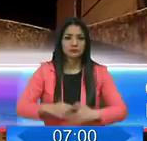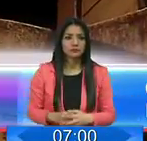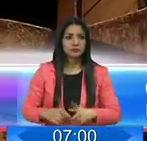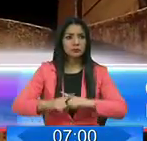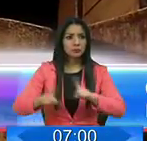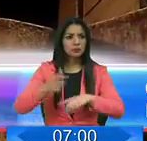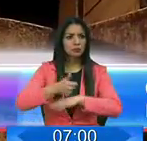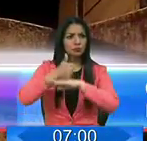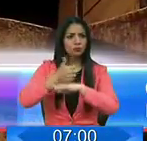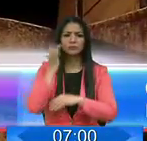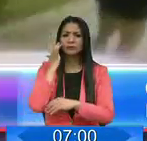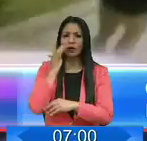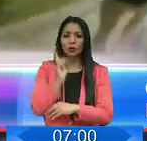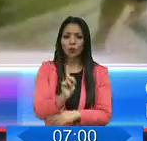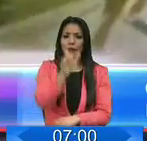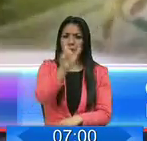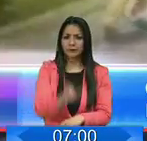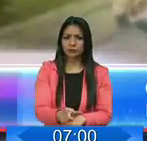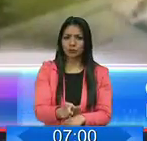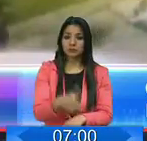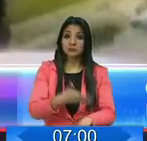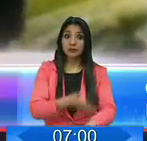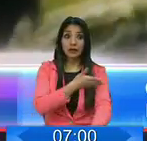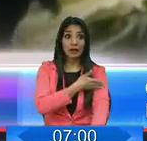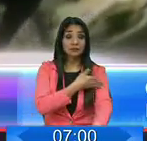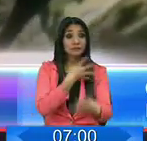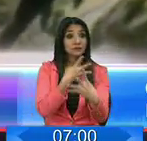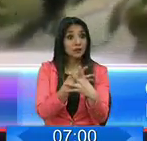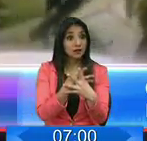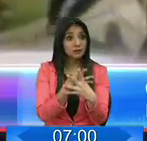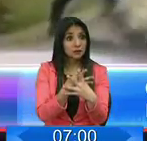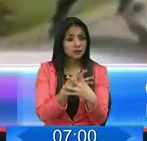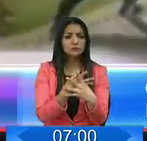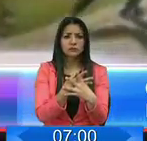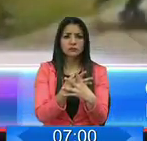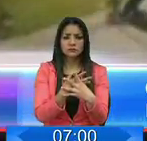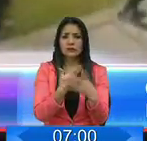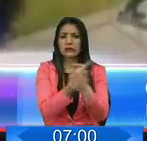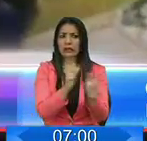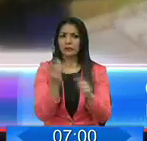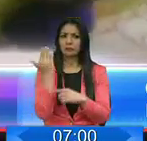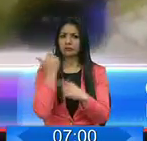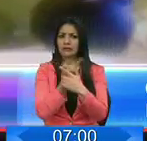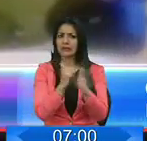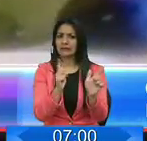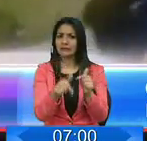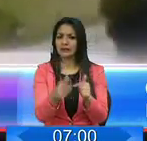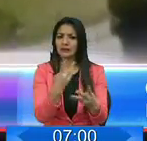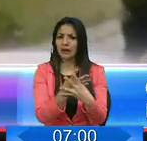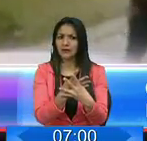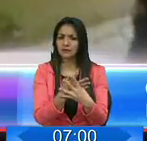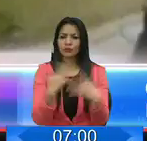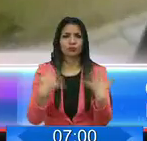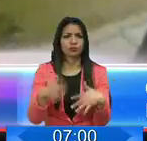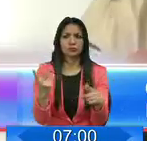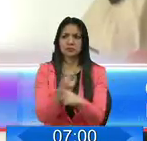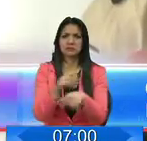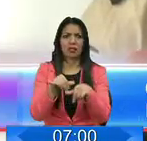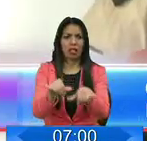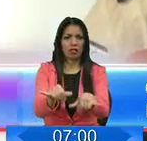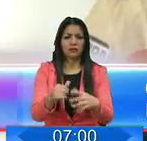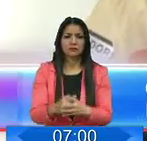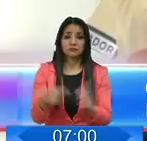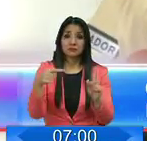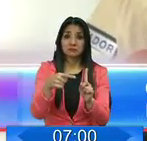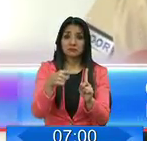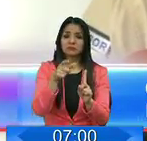es que uno de los detenidos, que consta con antecedentes penales y que recobró la libertad hace poco tiempo, seguía siendo de las suyas. Es una persona que se